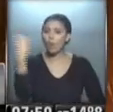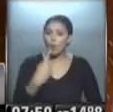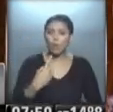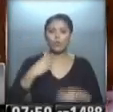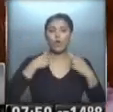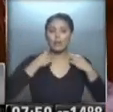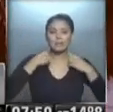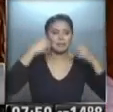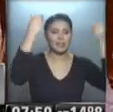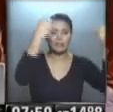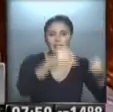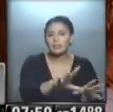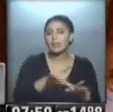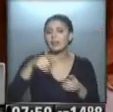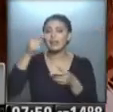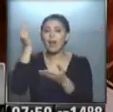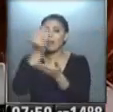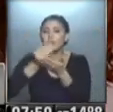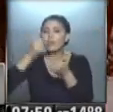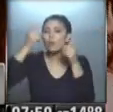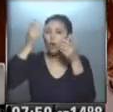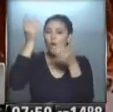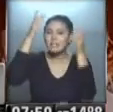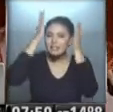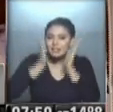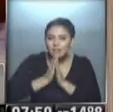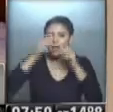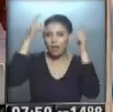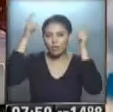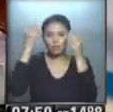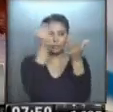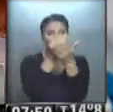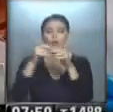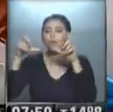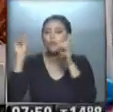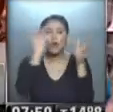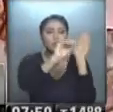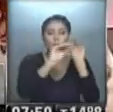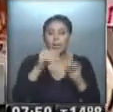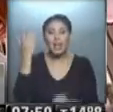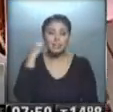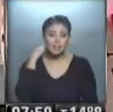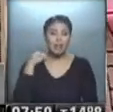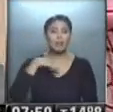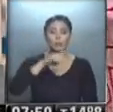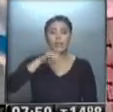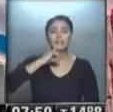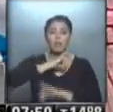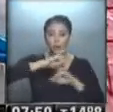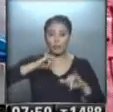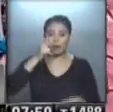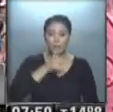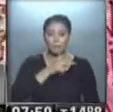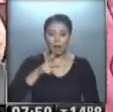dejando una camiseta, van dejando una estampita, una foto. Recordemos que ayer cuando ustedes daban la noticia de que el Papa Francisco